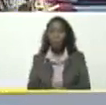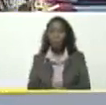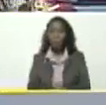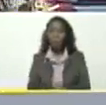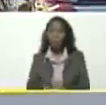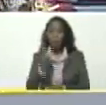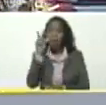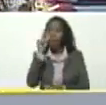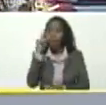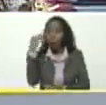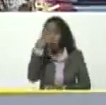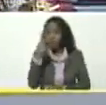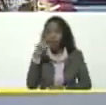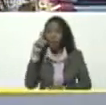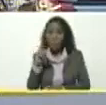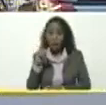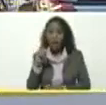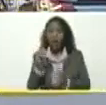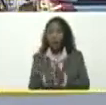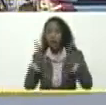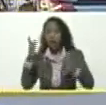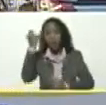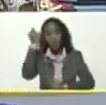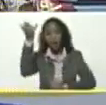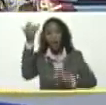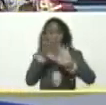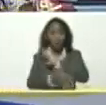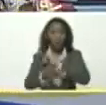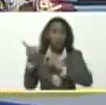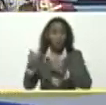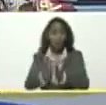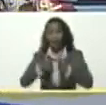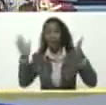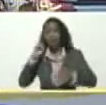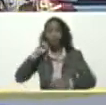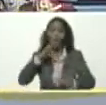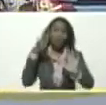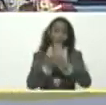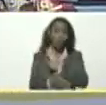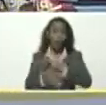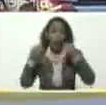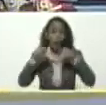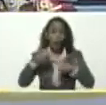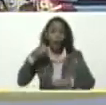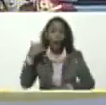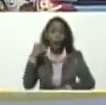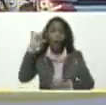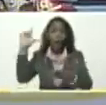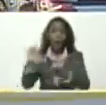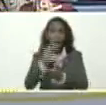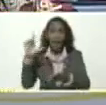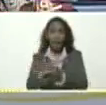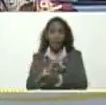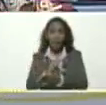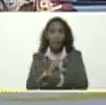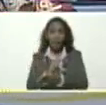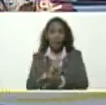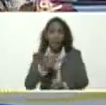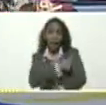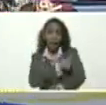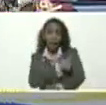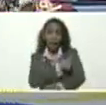Muchacho también de grandes cualidades, gran historiador. Por aquí tengo el libro de las cicatrices,